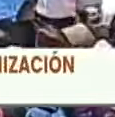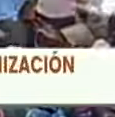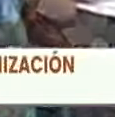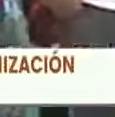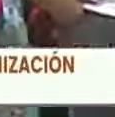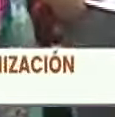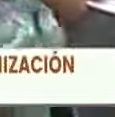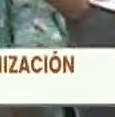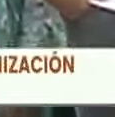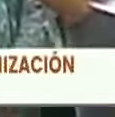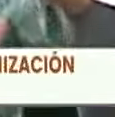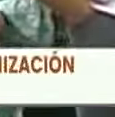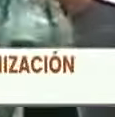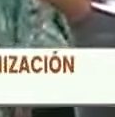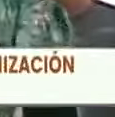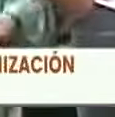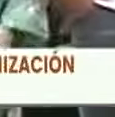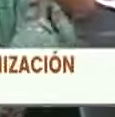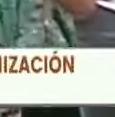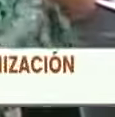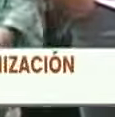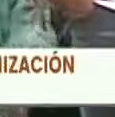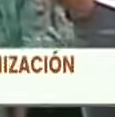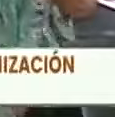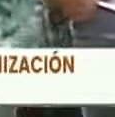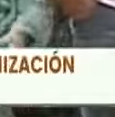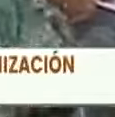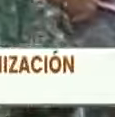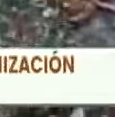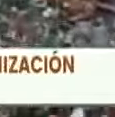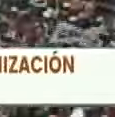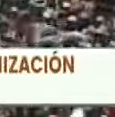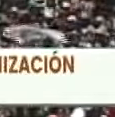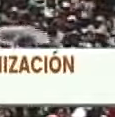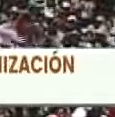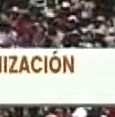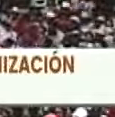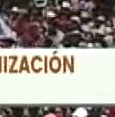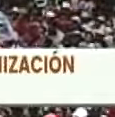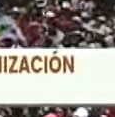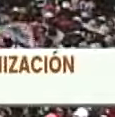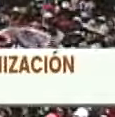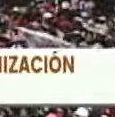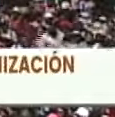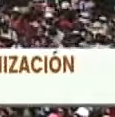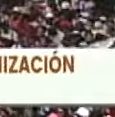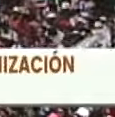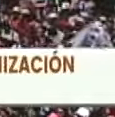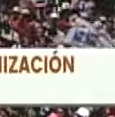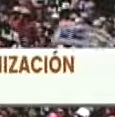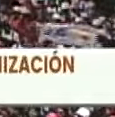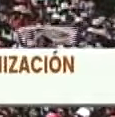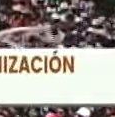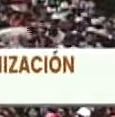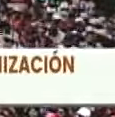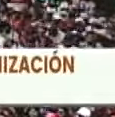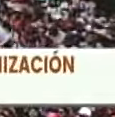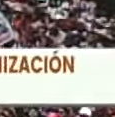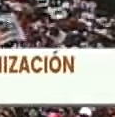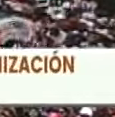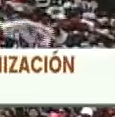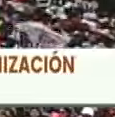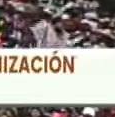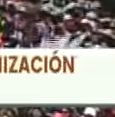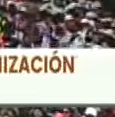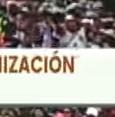El Estado venezolano reconoce la existencia de los pueblos originarios. Se plasmaron